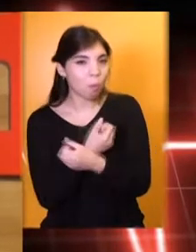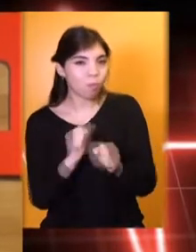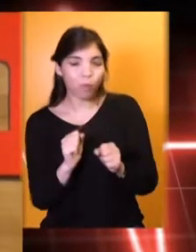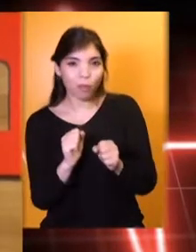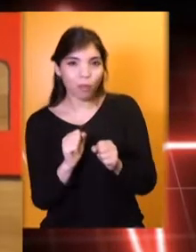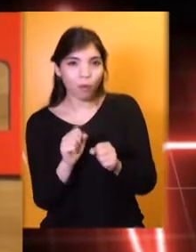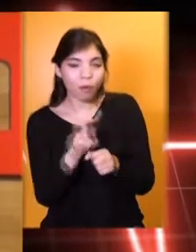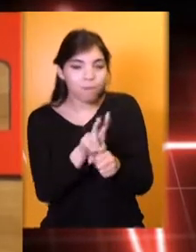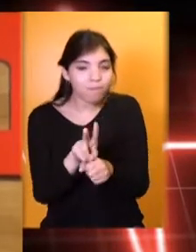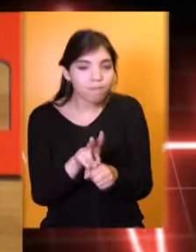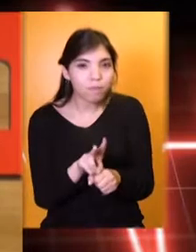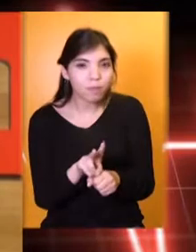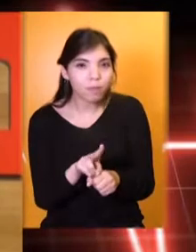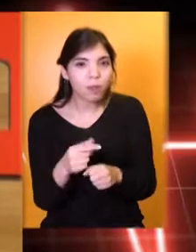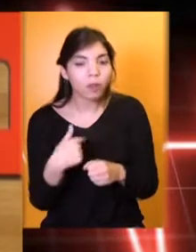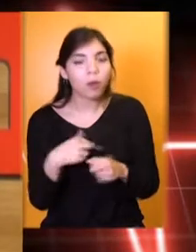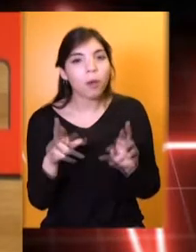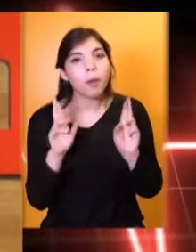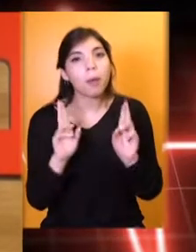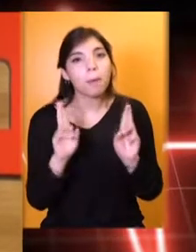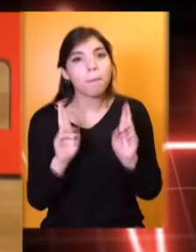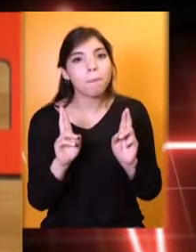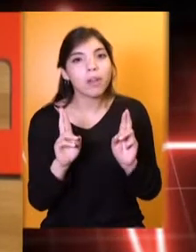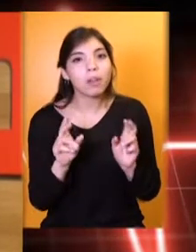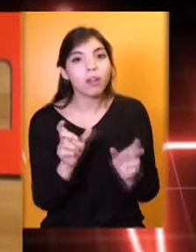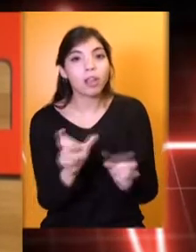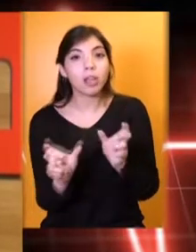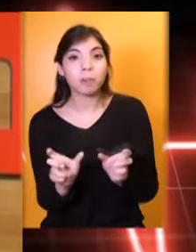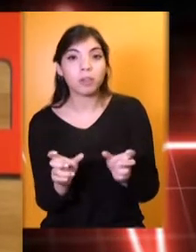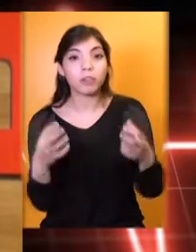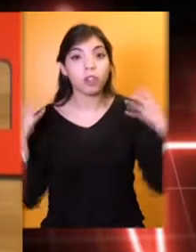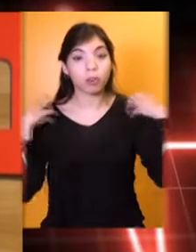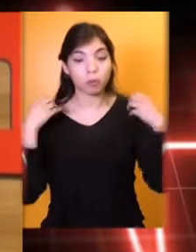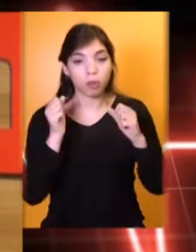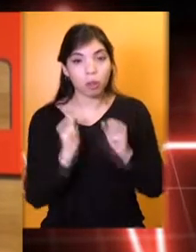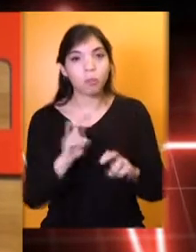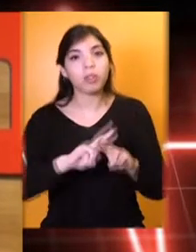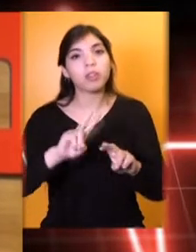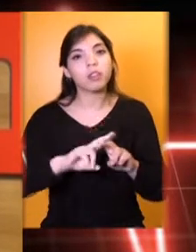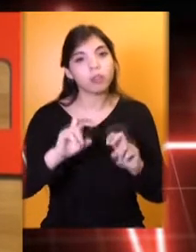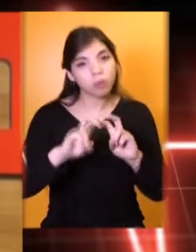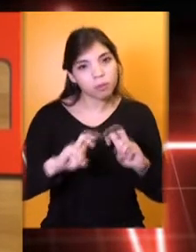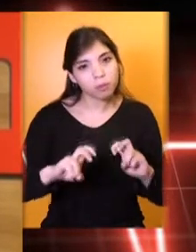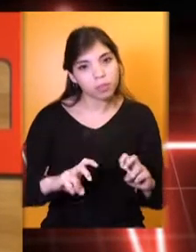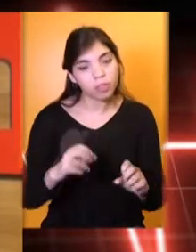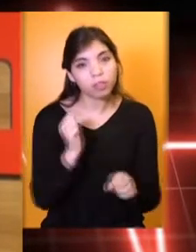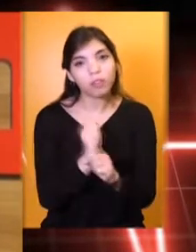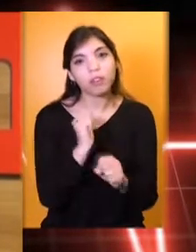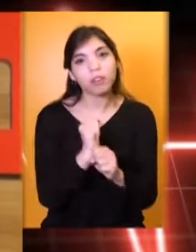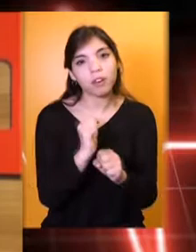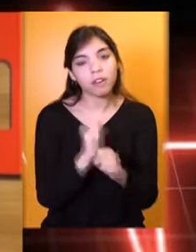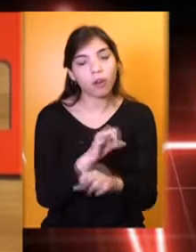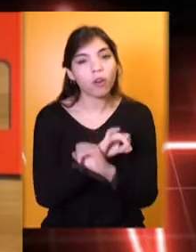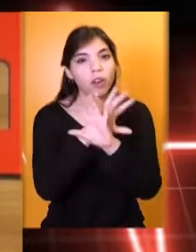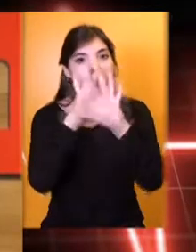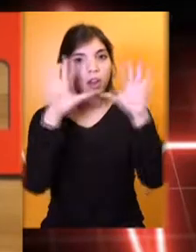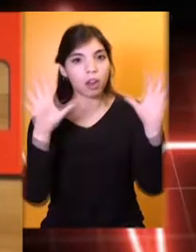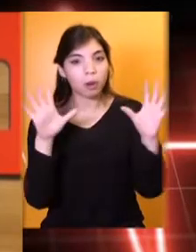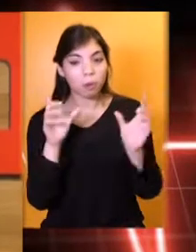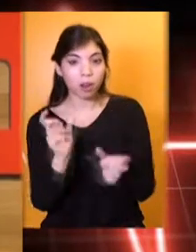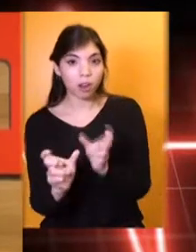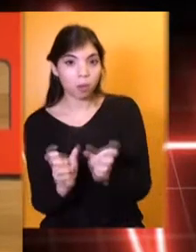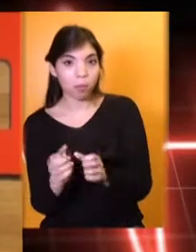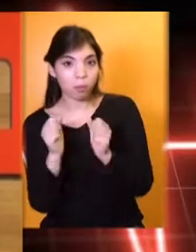los organismos competentes que tienen que desarrollar las investigaciones, desarrollen su trabajo de manera clara y precisa para